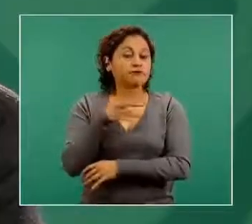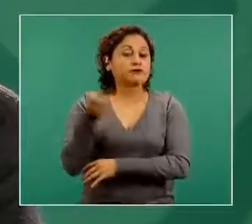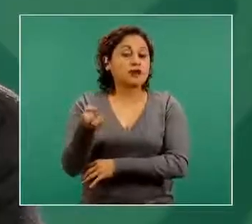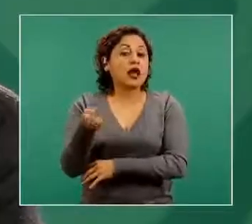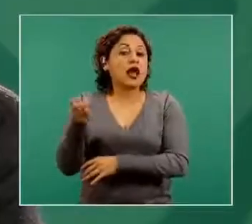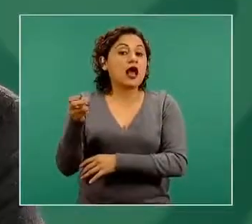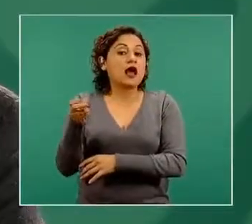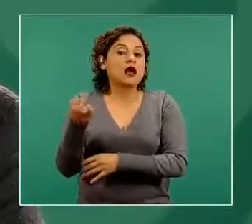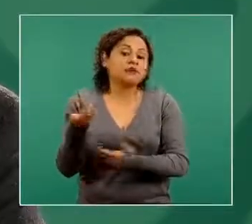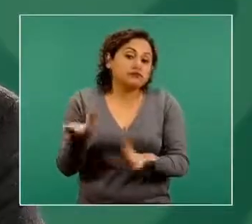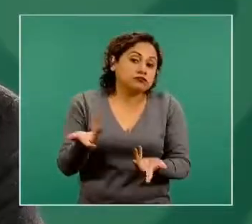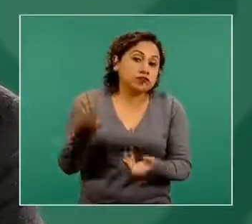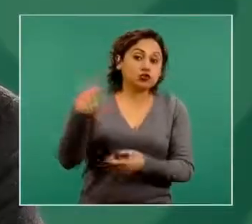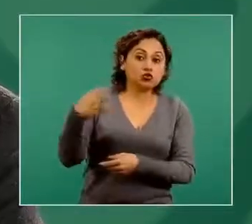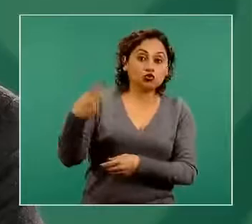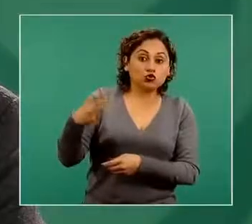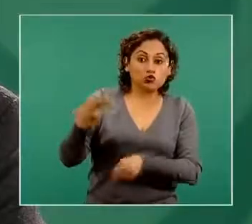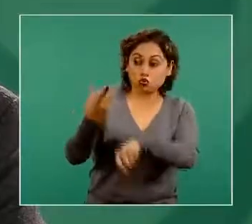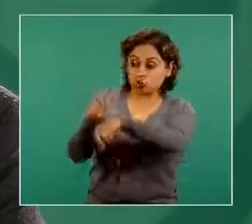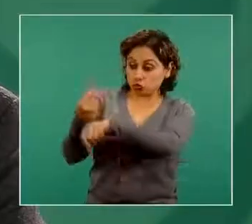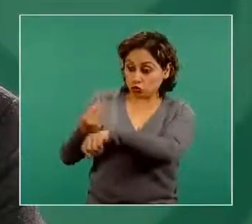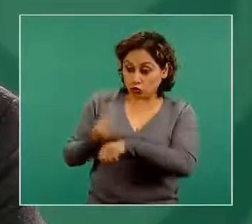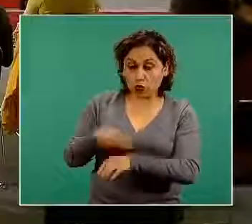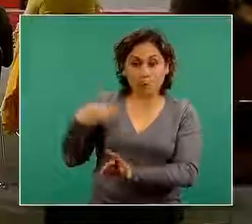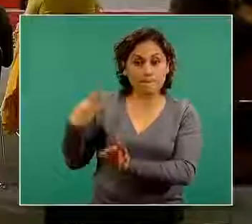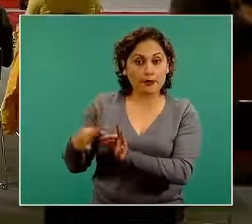reconfiguración de instalaciones van en muy buen curso.